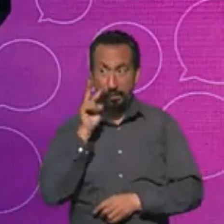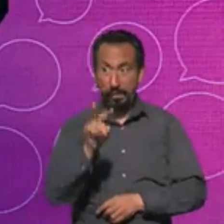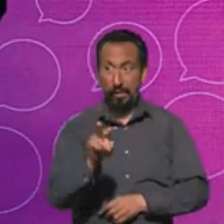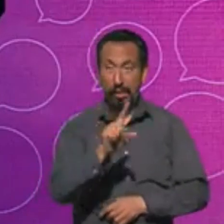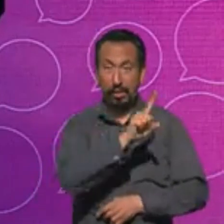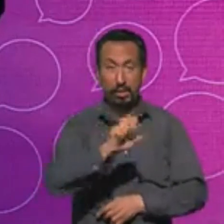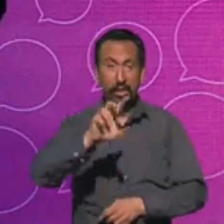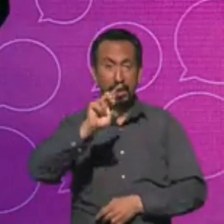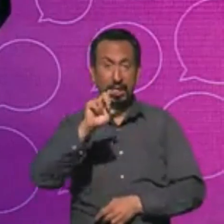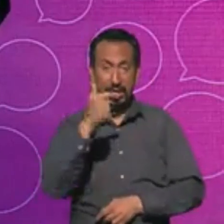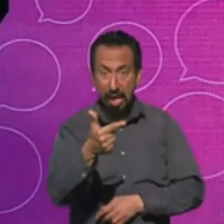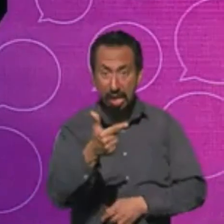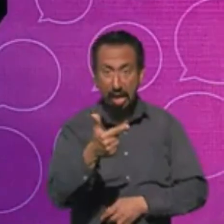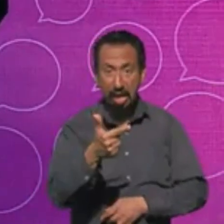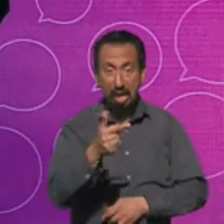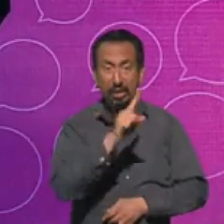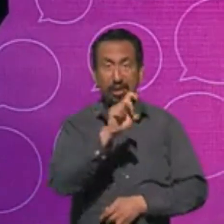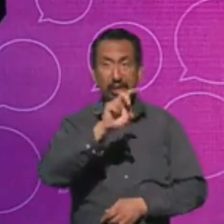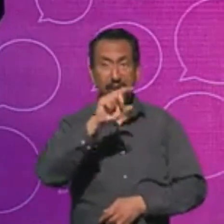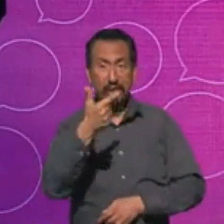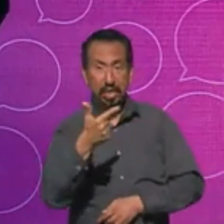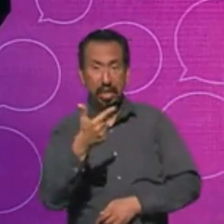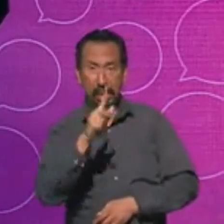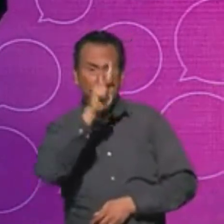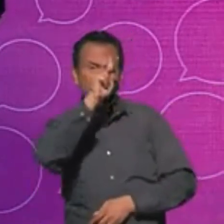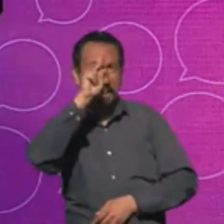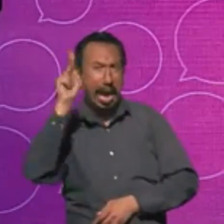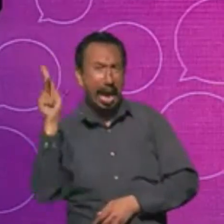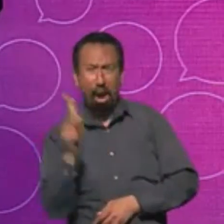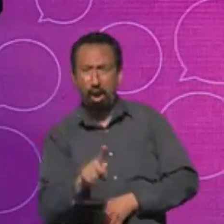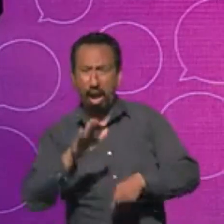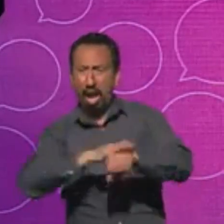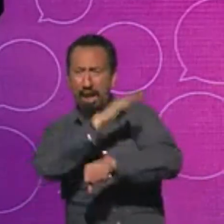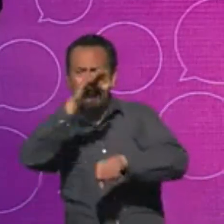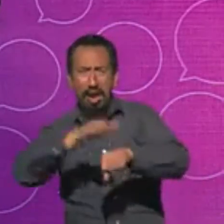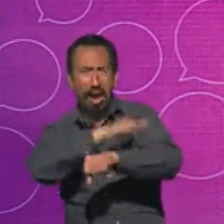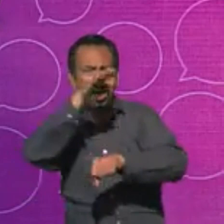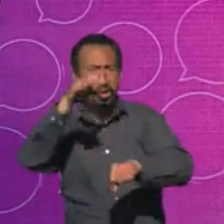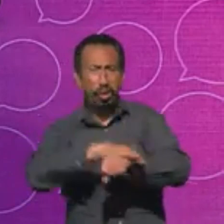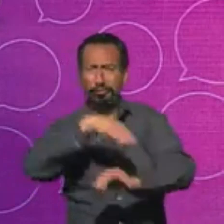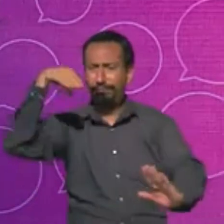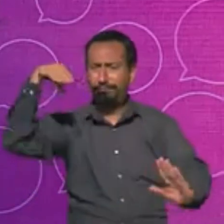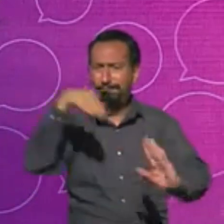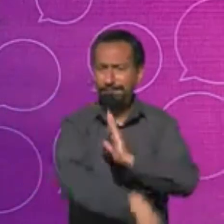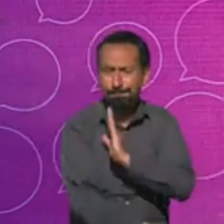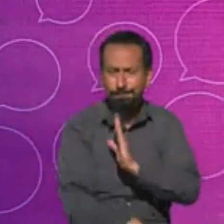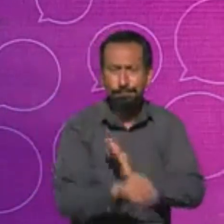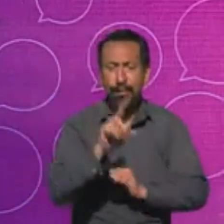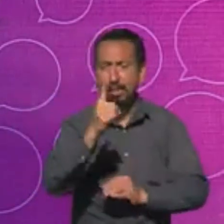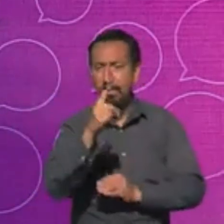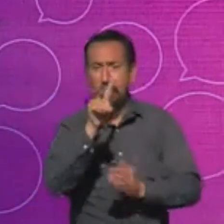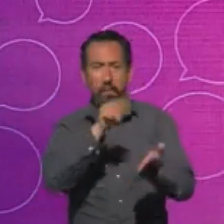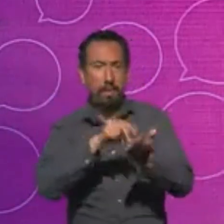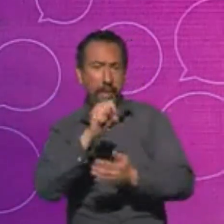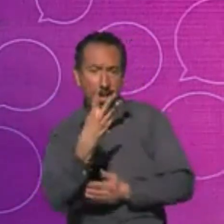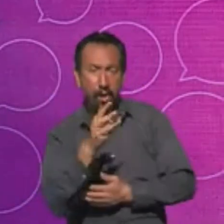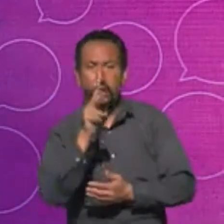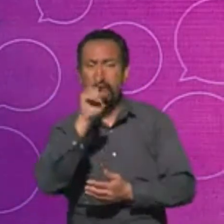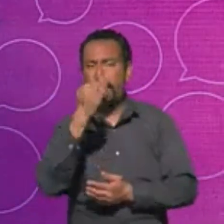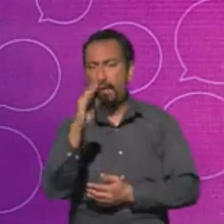137 en la posición 137 de los peor calificados en diciembre 2023 Febrero